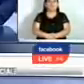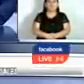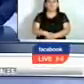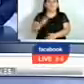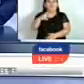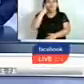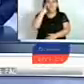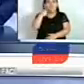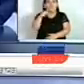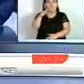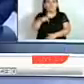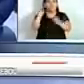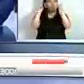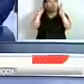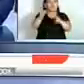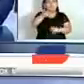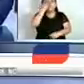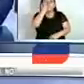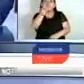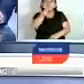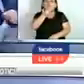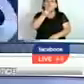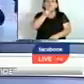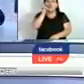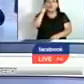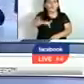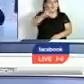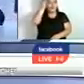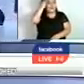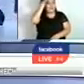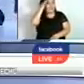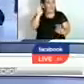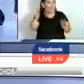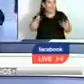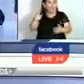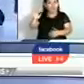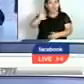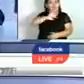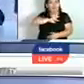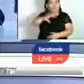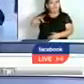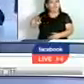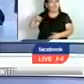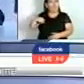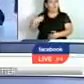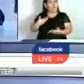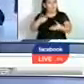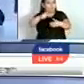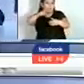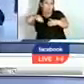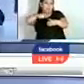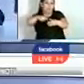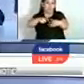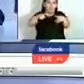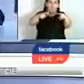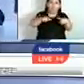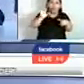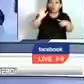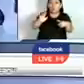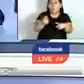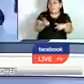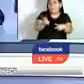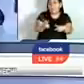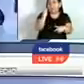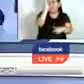Bien, a esta hora vamos a la sección Olores y Sabores. Hoy vamos a conocer a una familia que está deleitando a muchas personas con platillos de un país